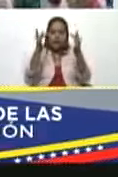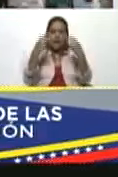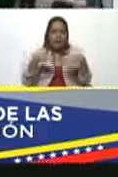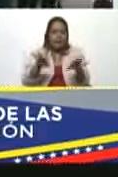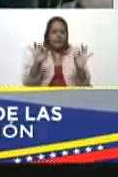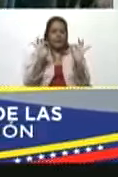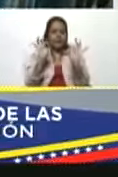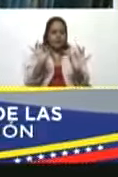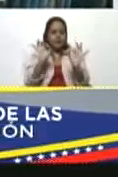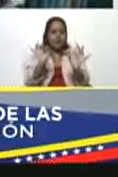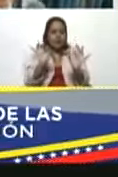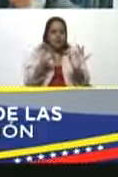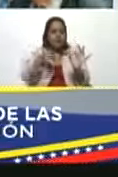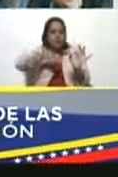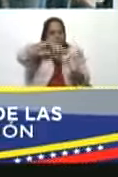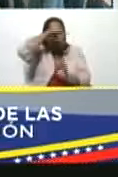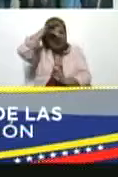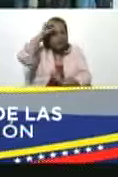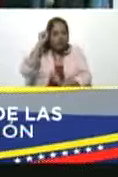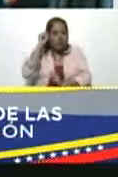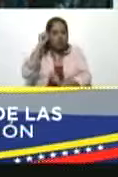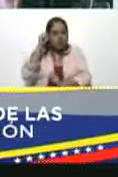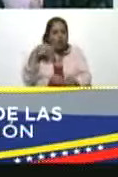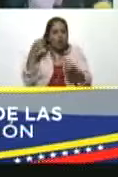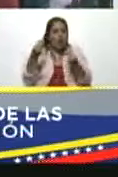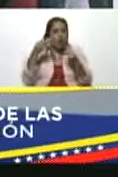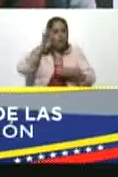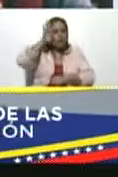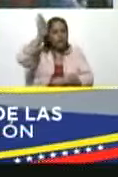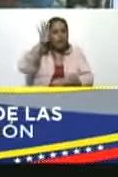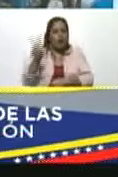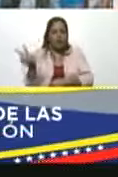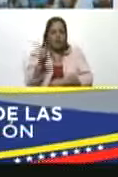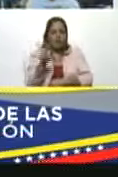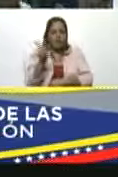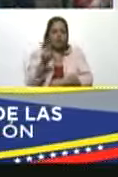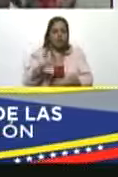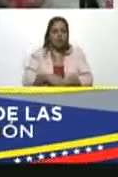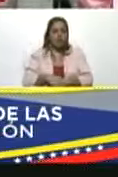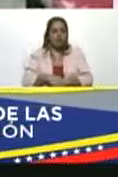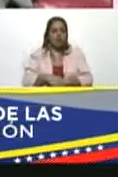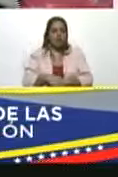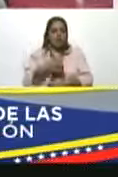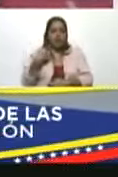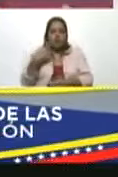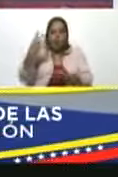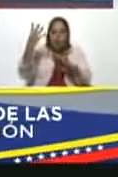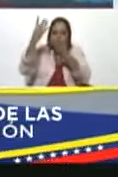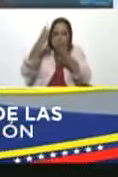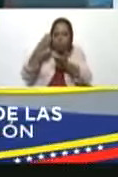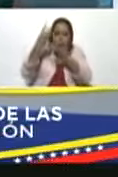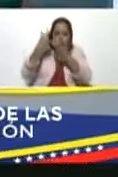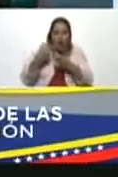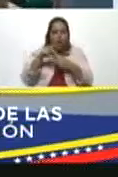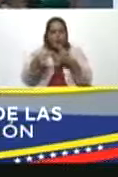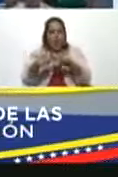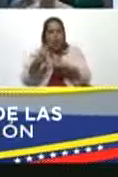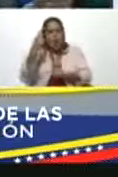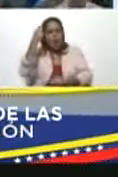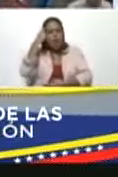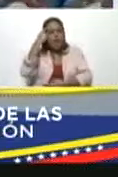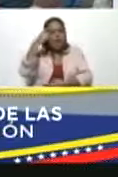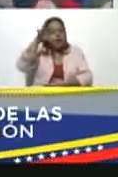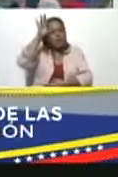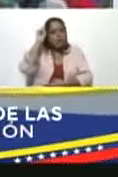especial para entender hacia dónde tiene que ir nuestra patria. Yo me nutro todos los días de la